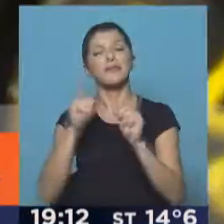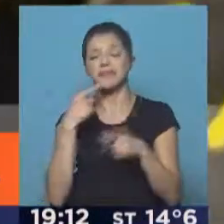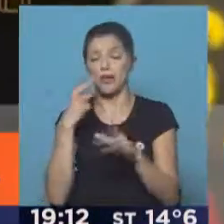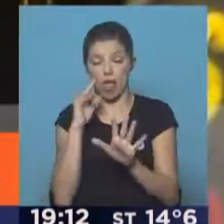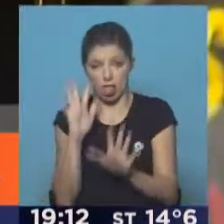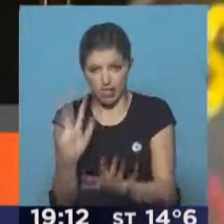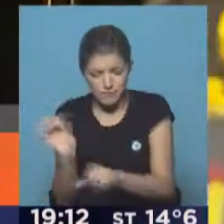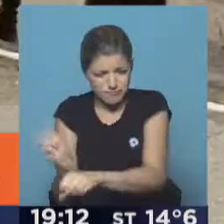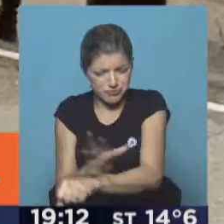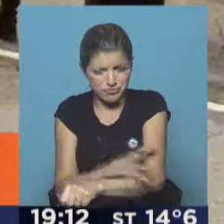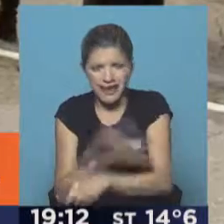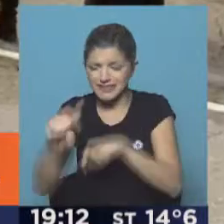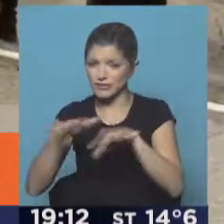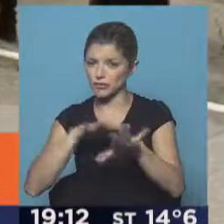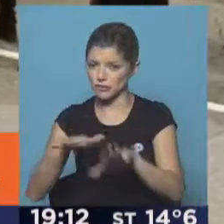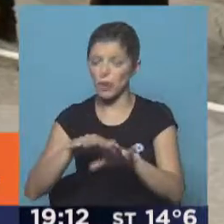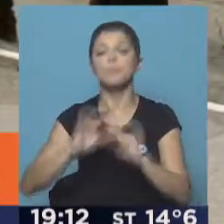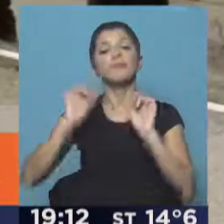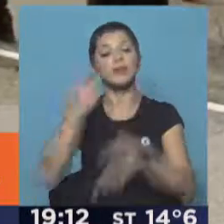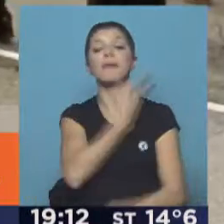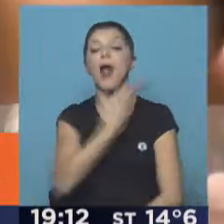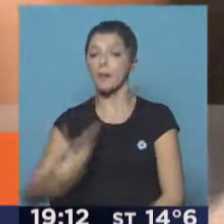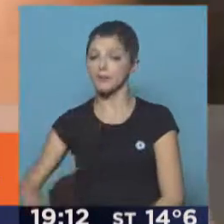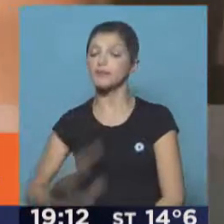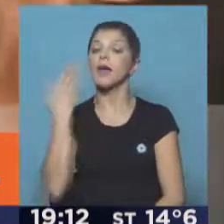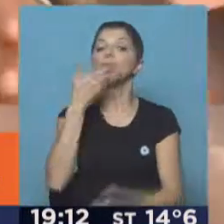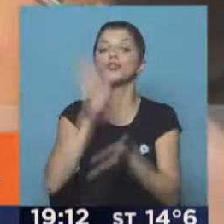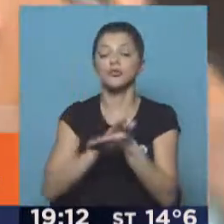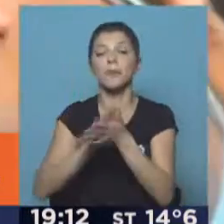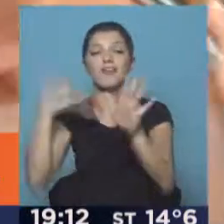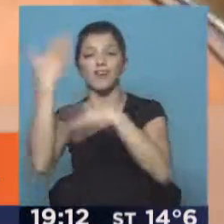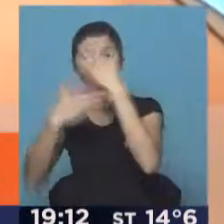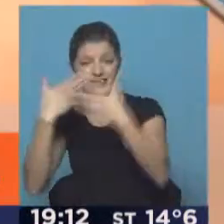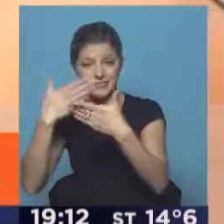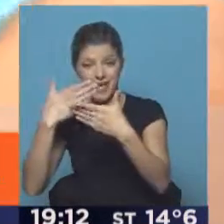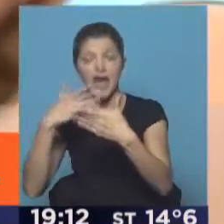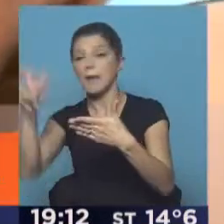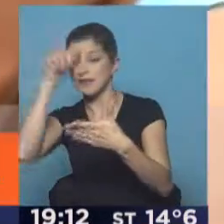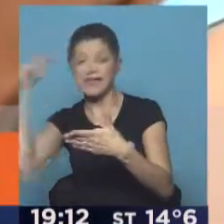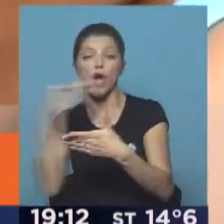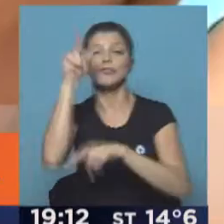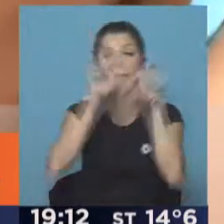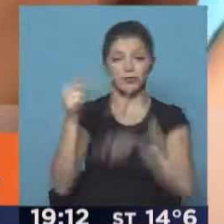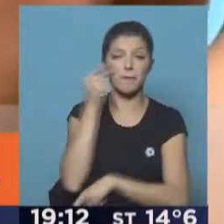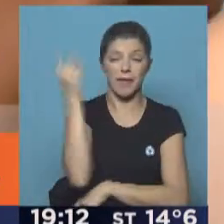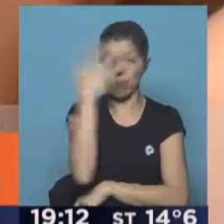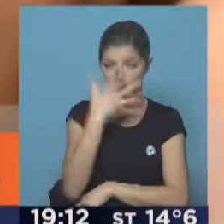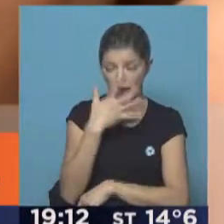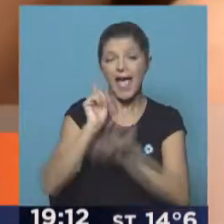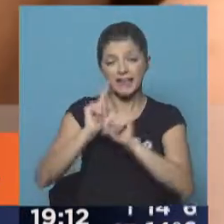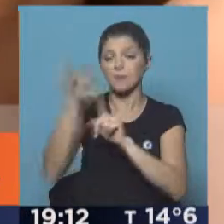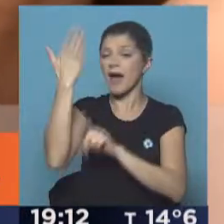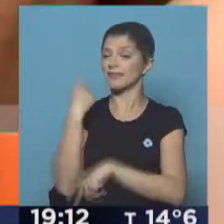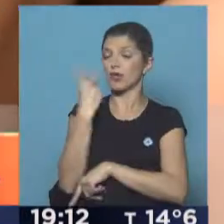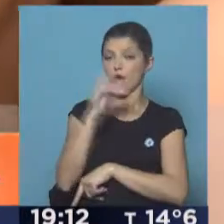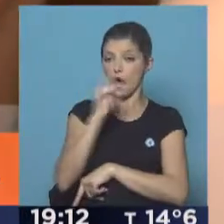horrorizado. Obama también se refirió a los casos de violencia racial policial de la que fueron víctimas 2 jóvenes en